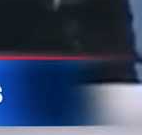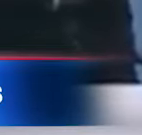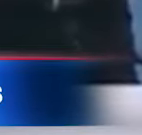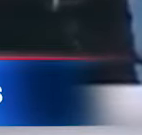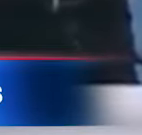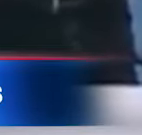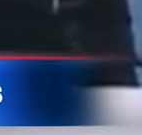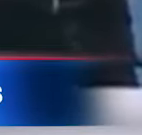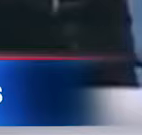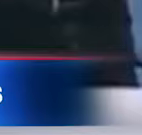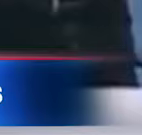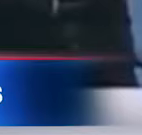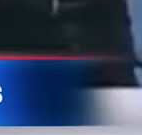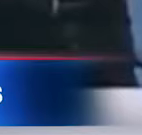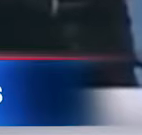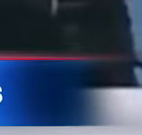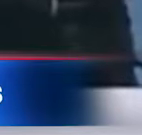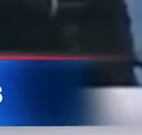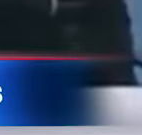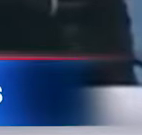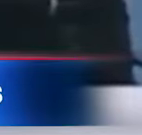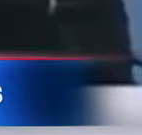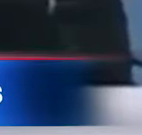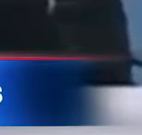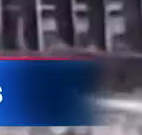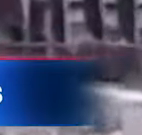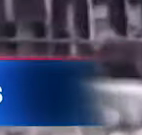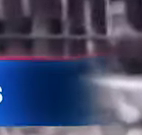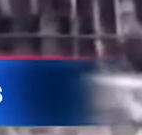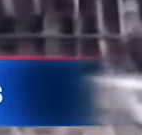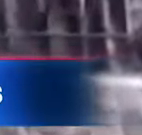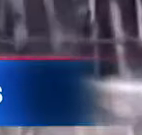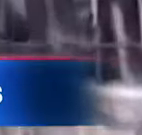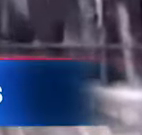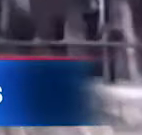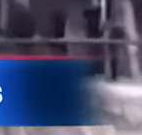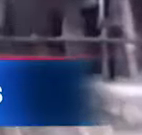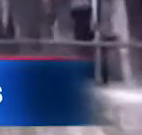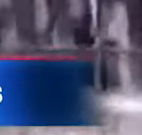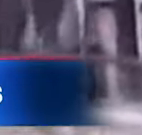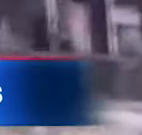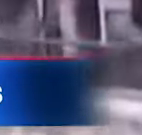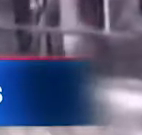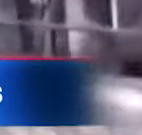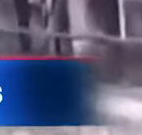evidenciar que mantenía una relación cercana con los capos del narcotráfico en el Ecuador.